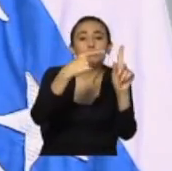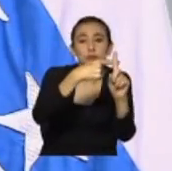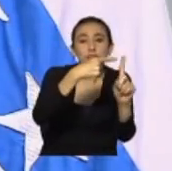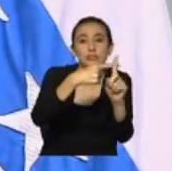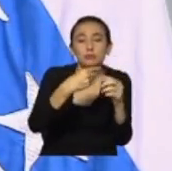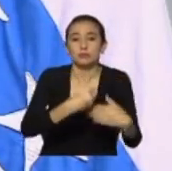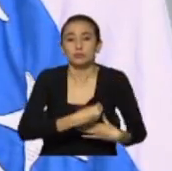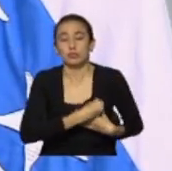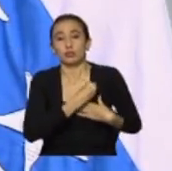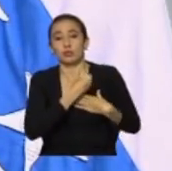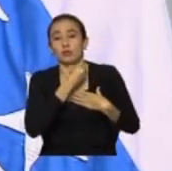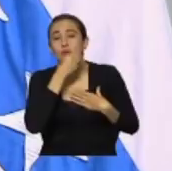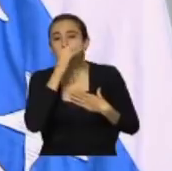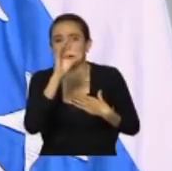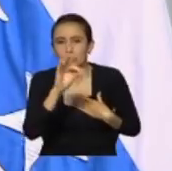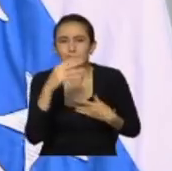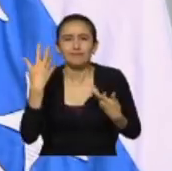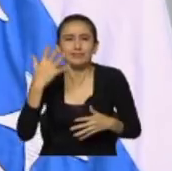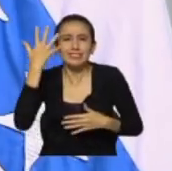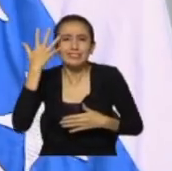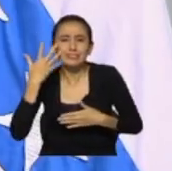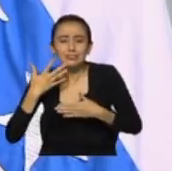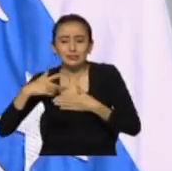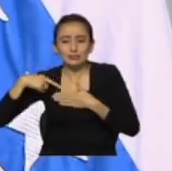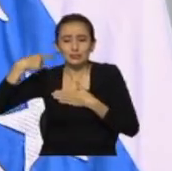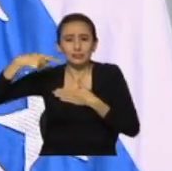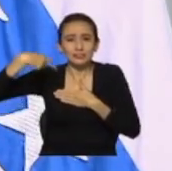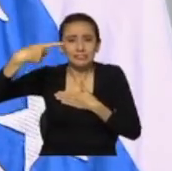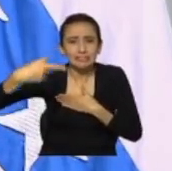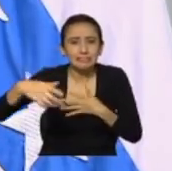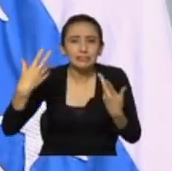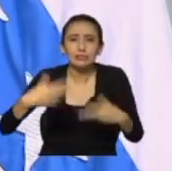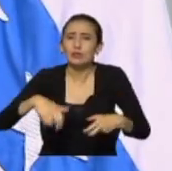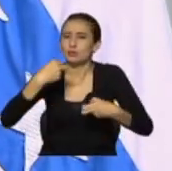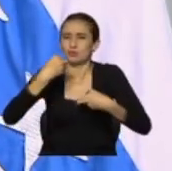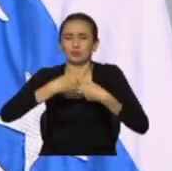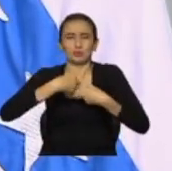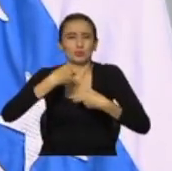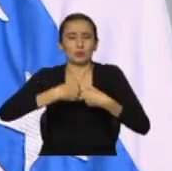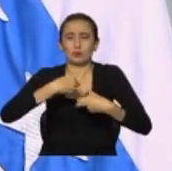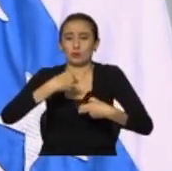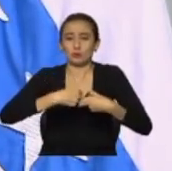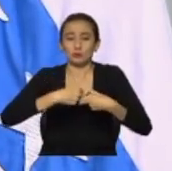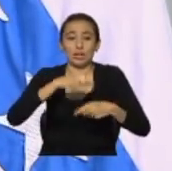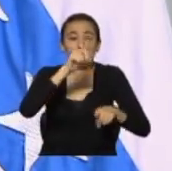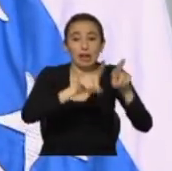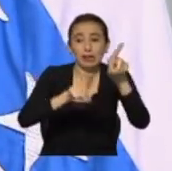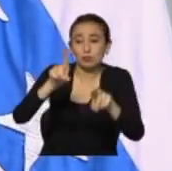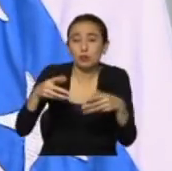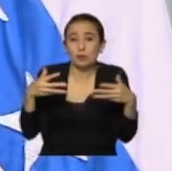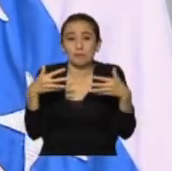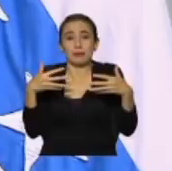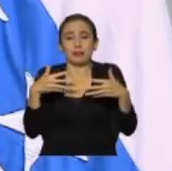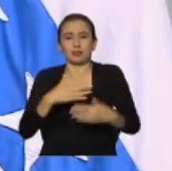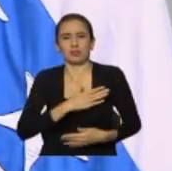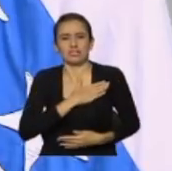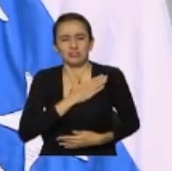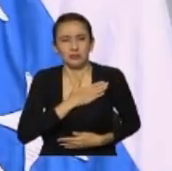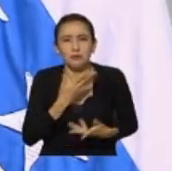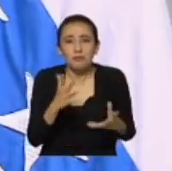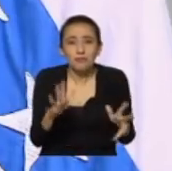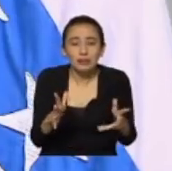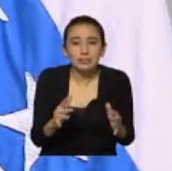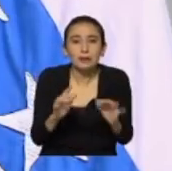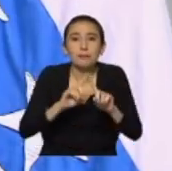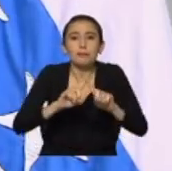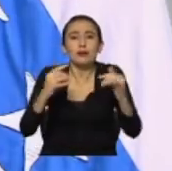han sido días duros días dolorosos muchas veces miedo y desconfianza es generado por quienes no entienden que este es el